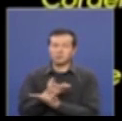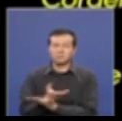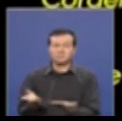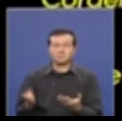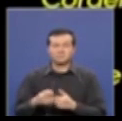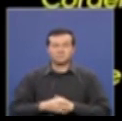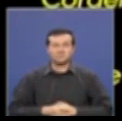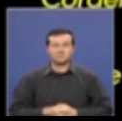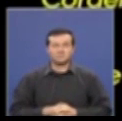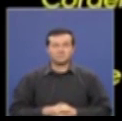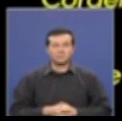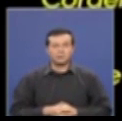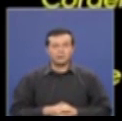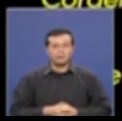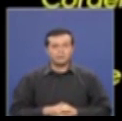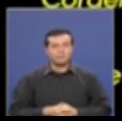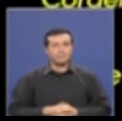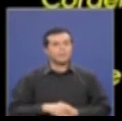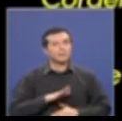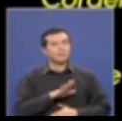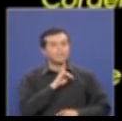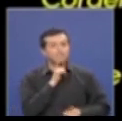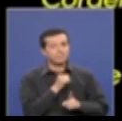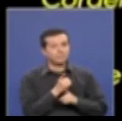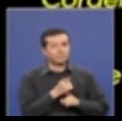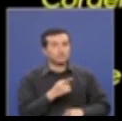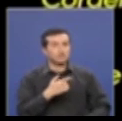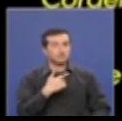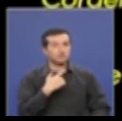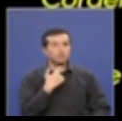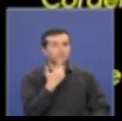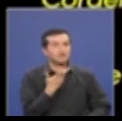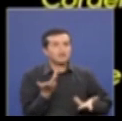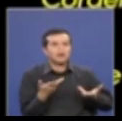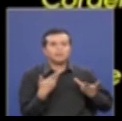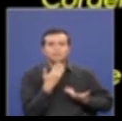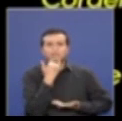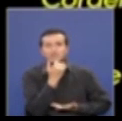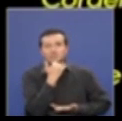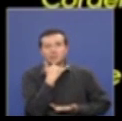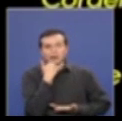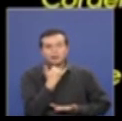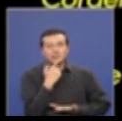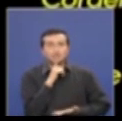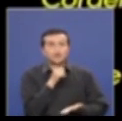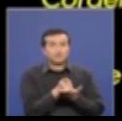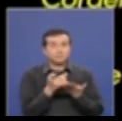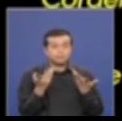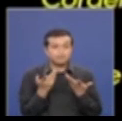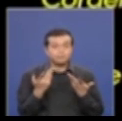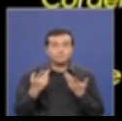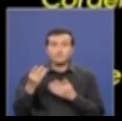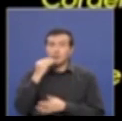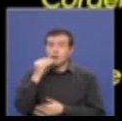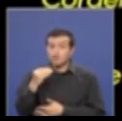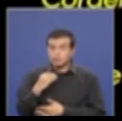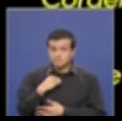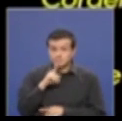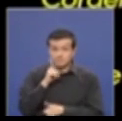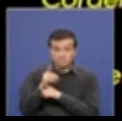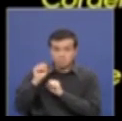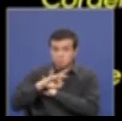Verdugo. Exigiendo la presidencia del Congreso. El partido se dice que no tiene derecho a la presidencia del Congreso. ¿Está eso claro? Sí,